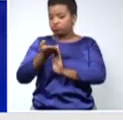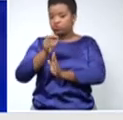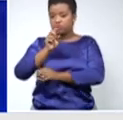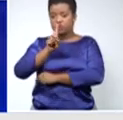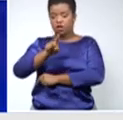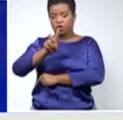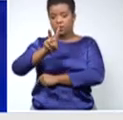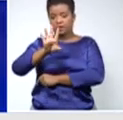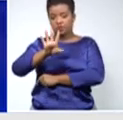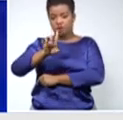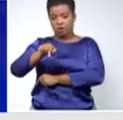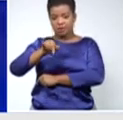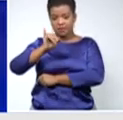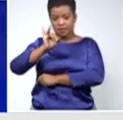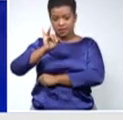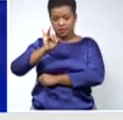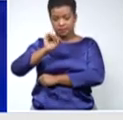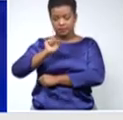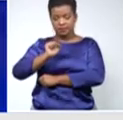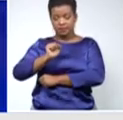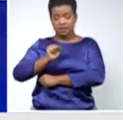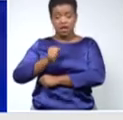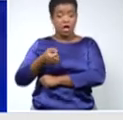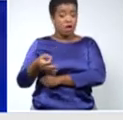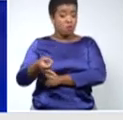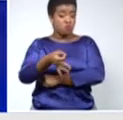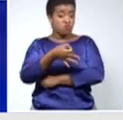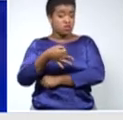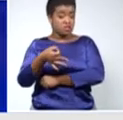125,7 y el municipio especial con